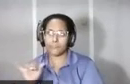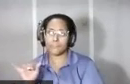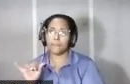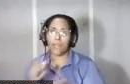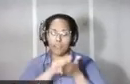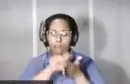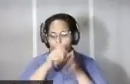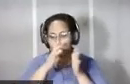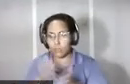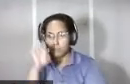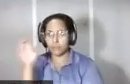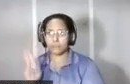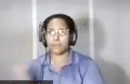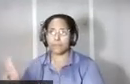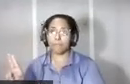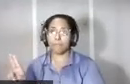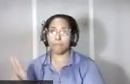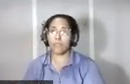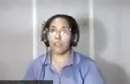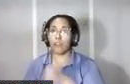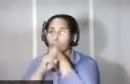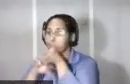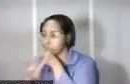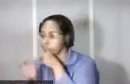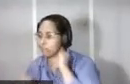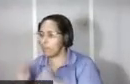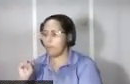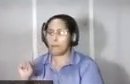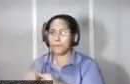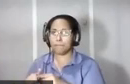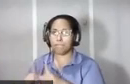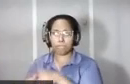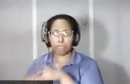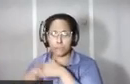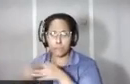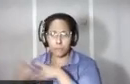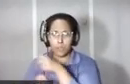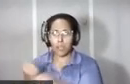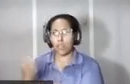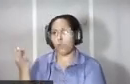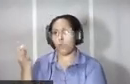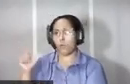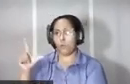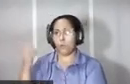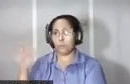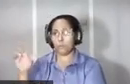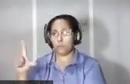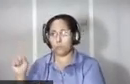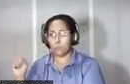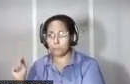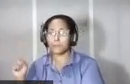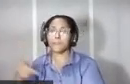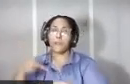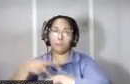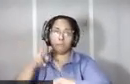de autores estadounidenses que se publican a principios del siglo XX sobre el caso de Puerto Rico. Un